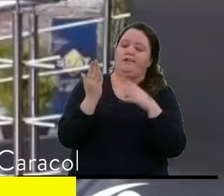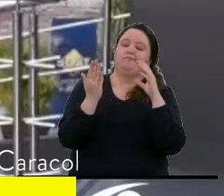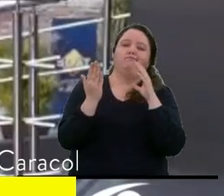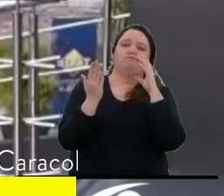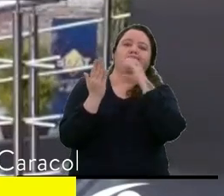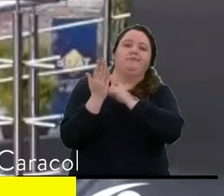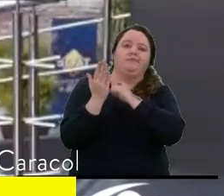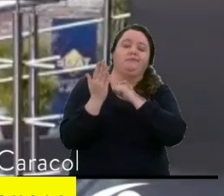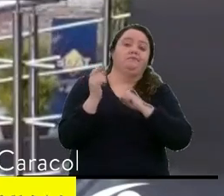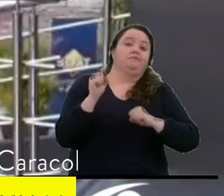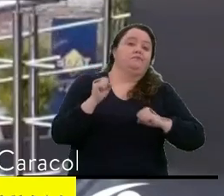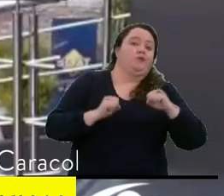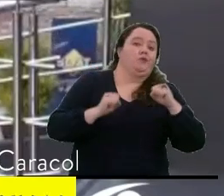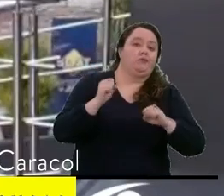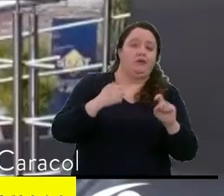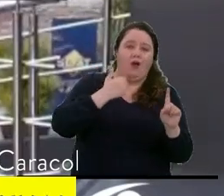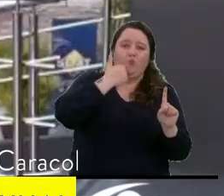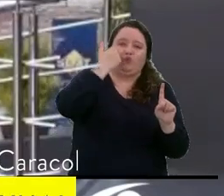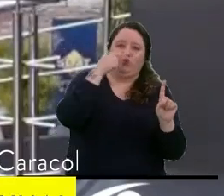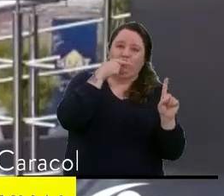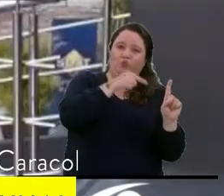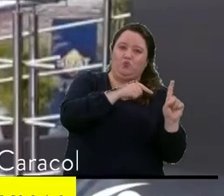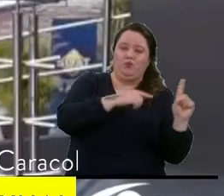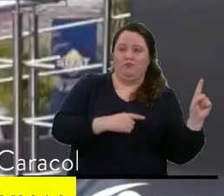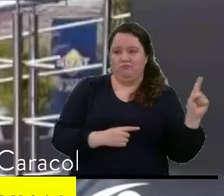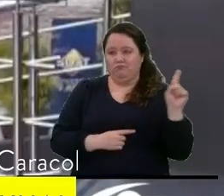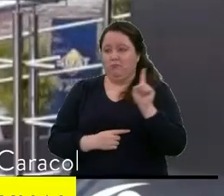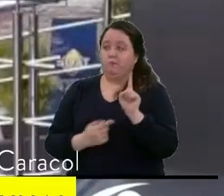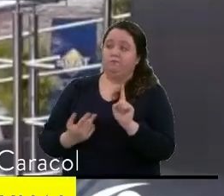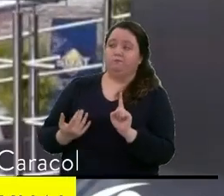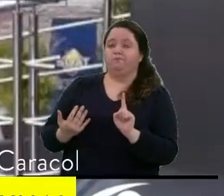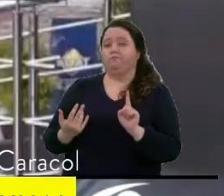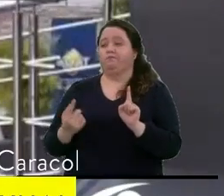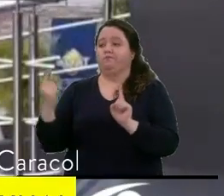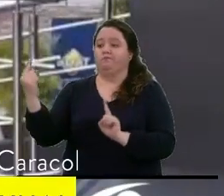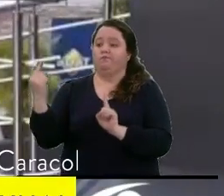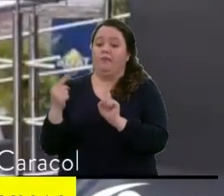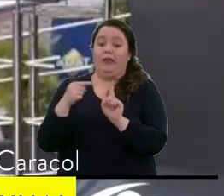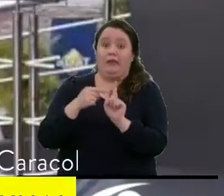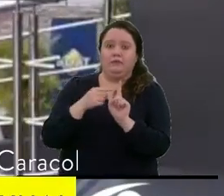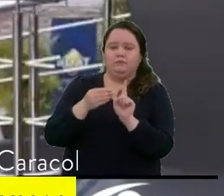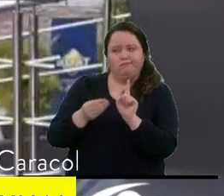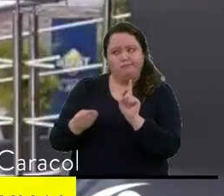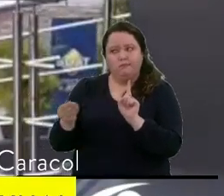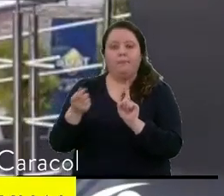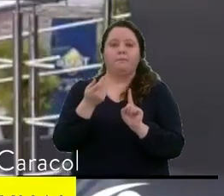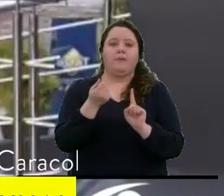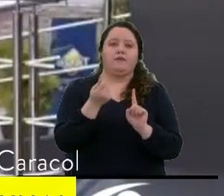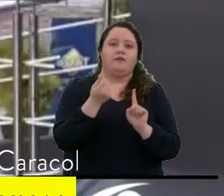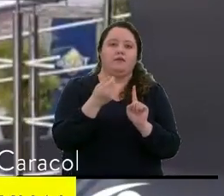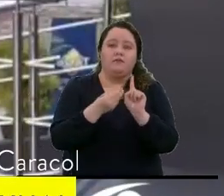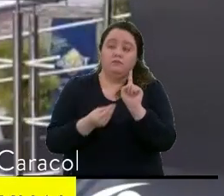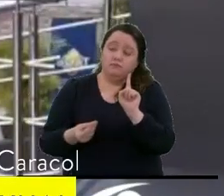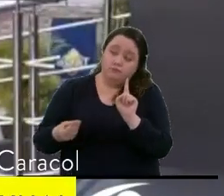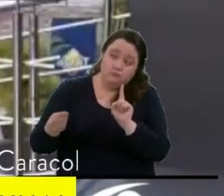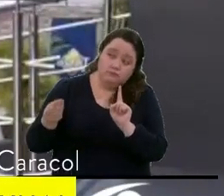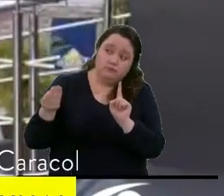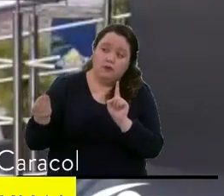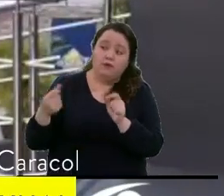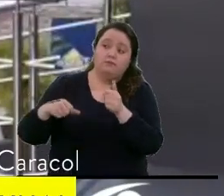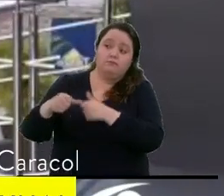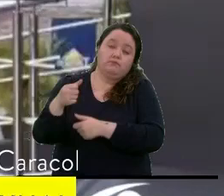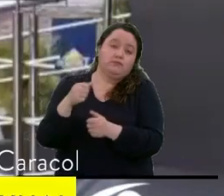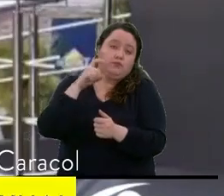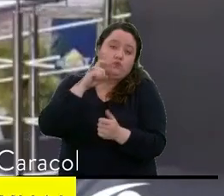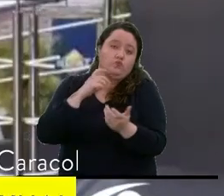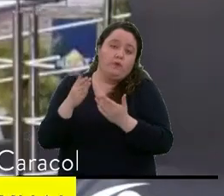que presuntamente el adulto que lo estaba esperando le había ofrecido dinero a cambio de servicios